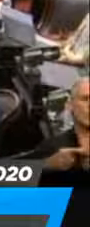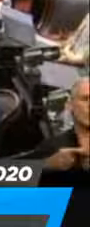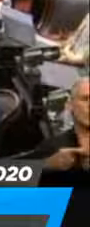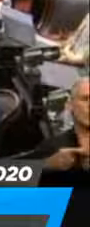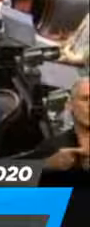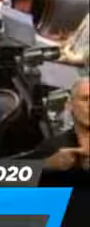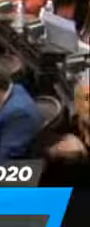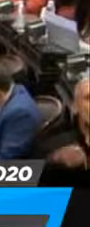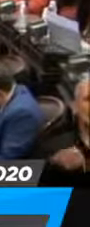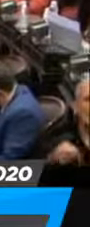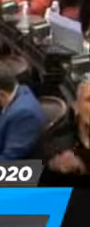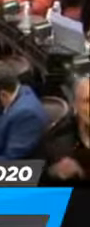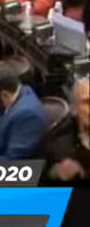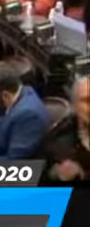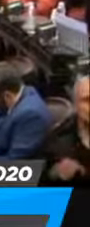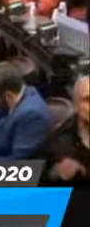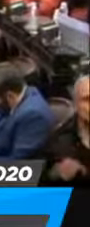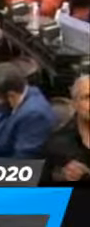Mire, presidente,